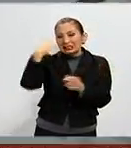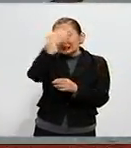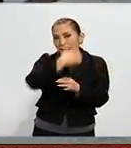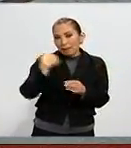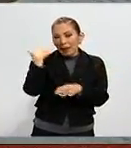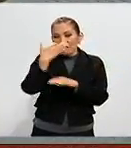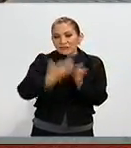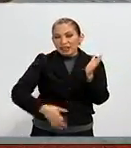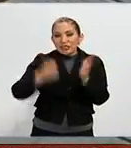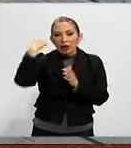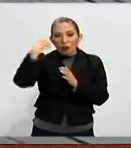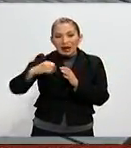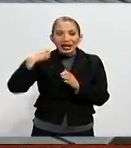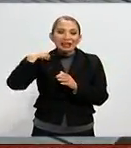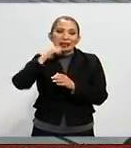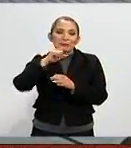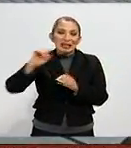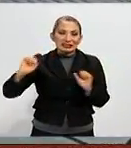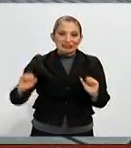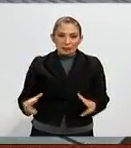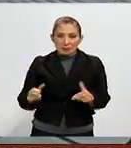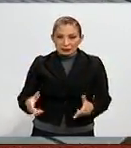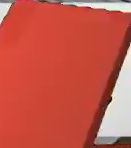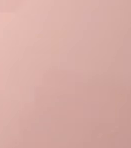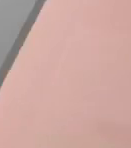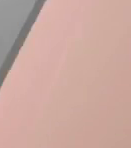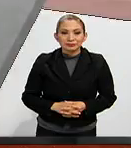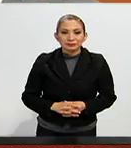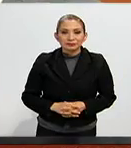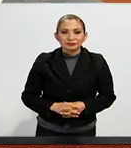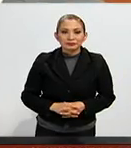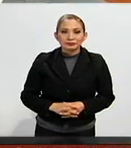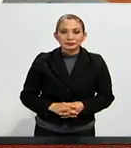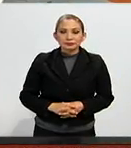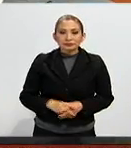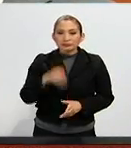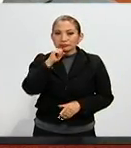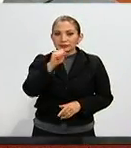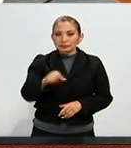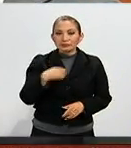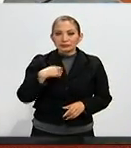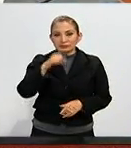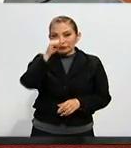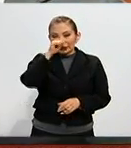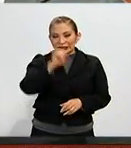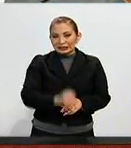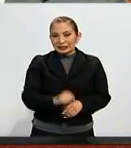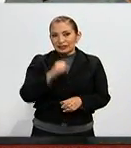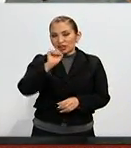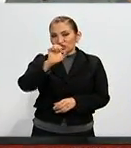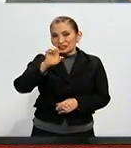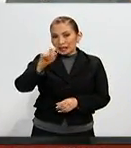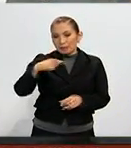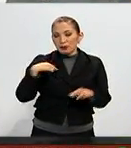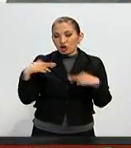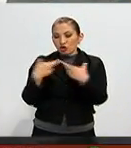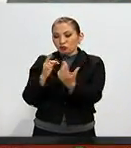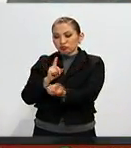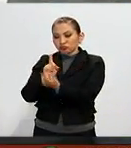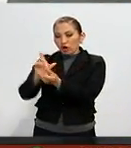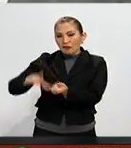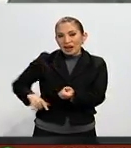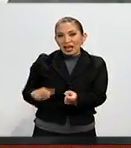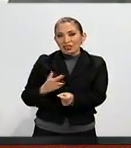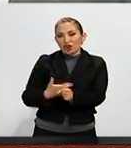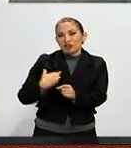exámenes pendientes en Oaxaca y también en Chiapas. También Educación Pública, Aurelio Nuño Mayer, se reunió con el